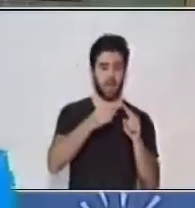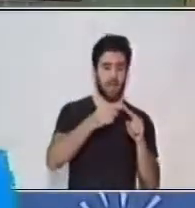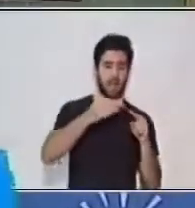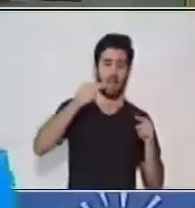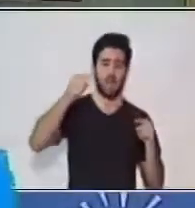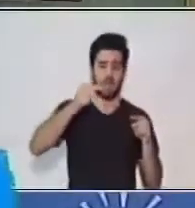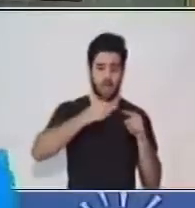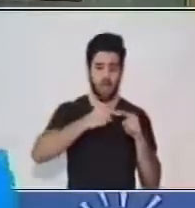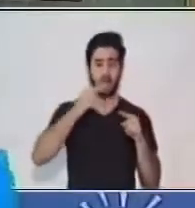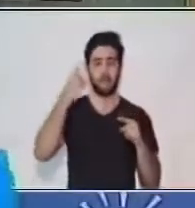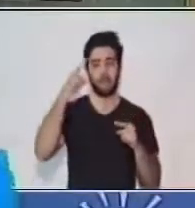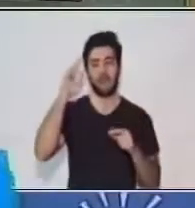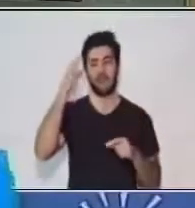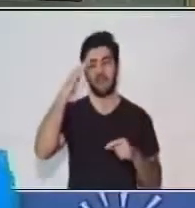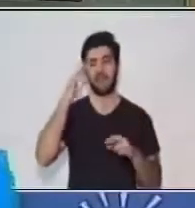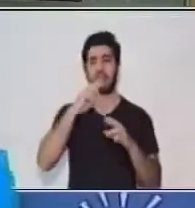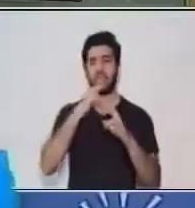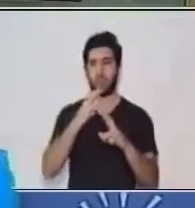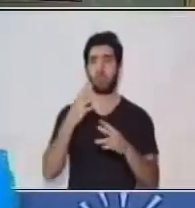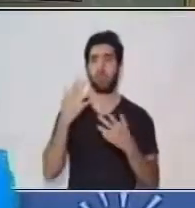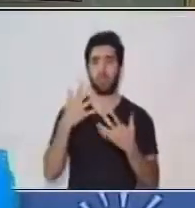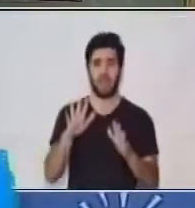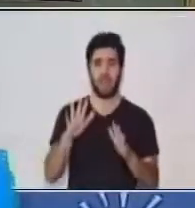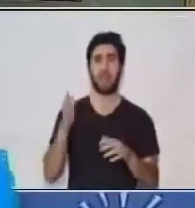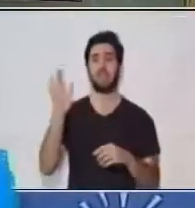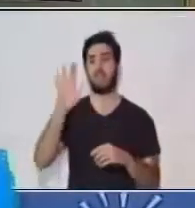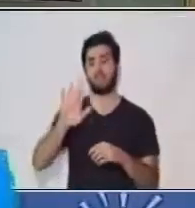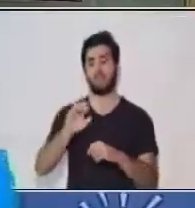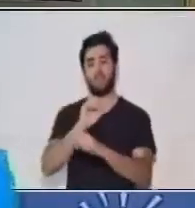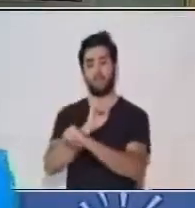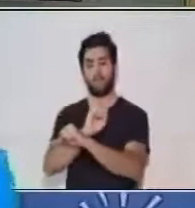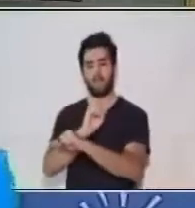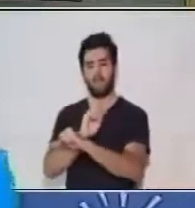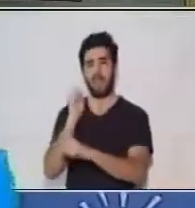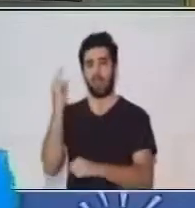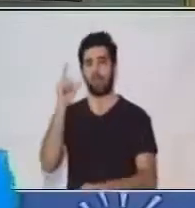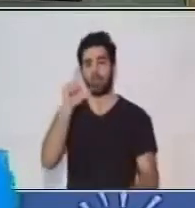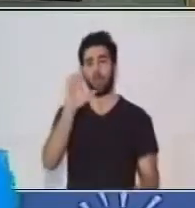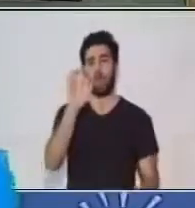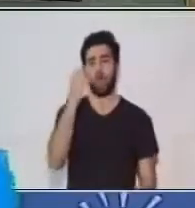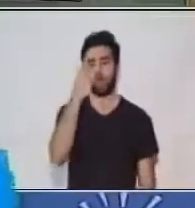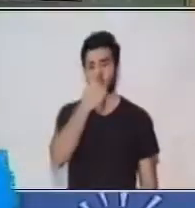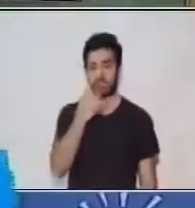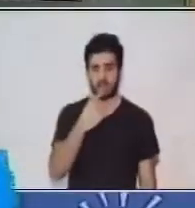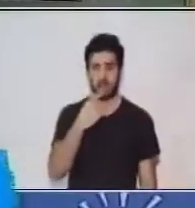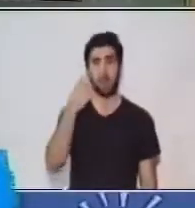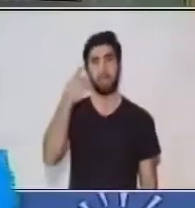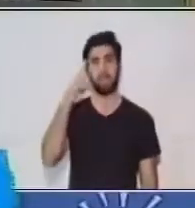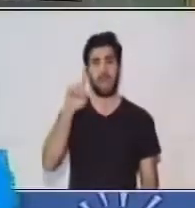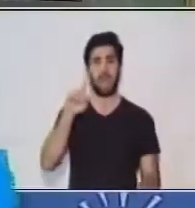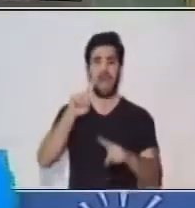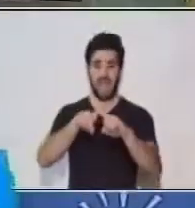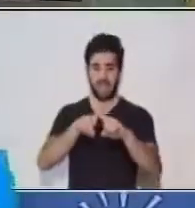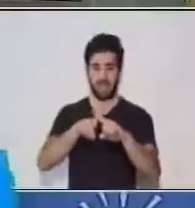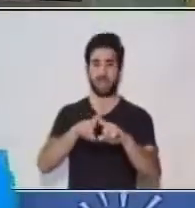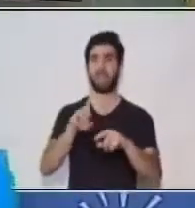hipotenusa, luego la multiplico, como es en X, por coseno, y luego el ángulo que me dan.